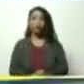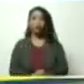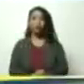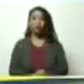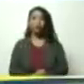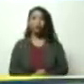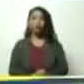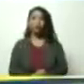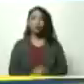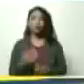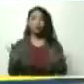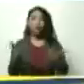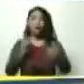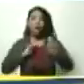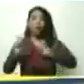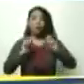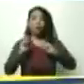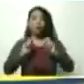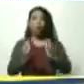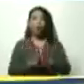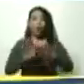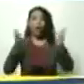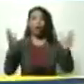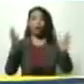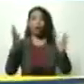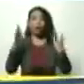y el turismo uno de los grandes motores